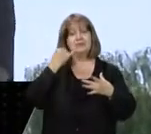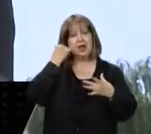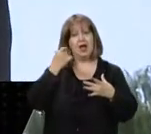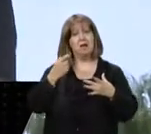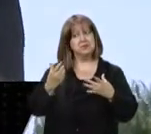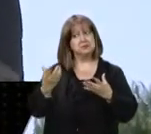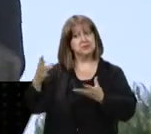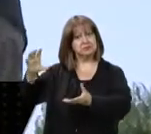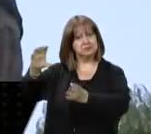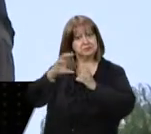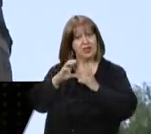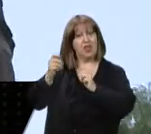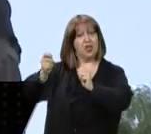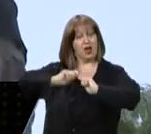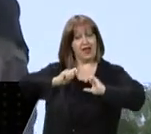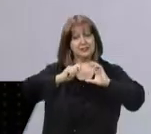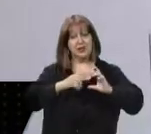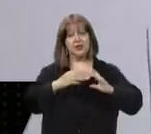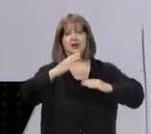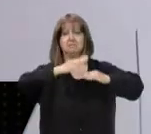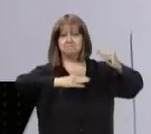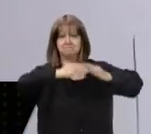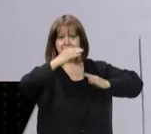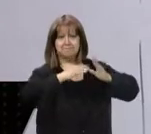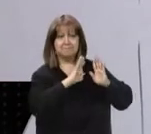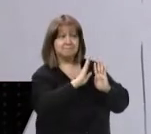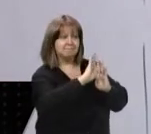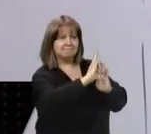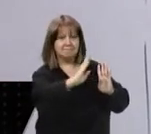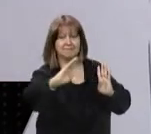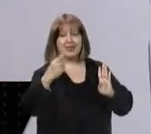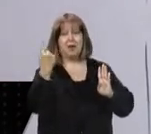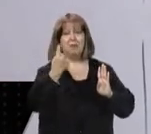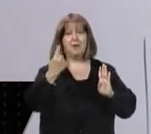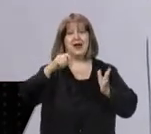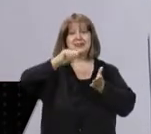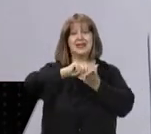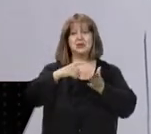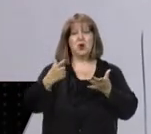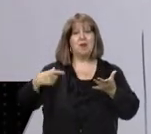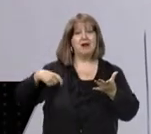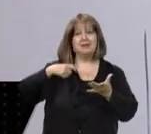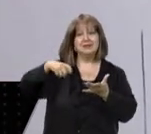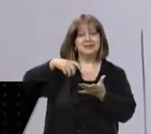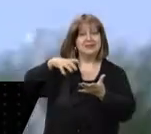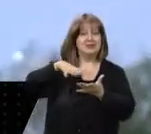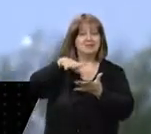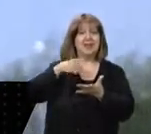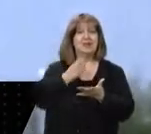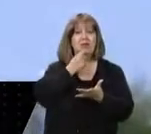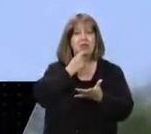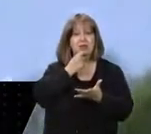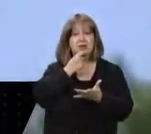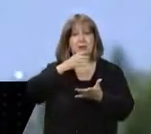poner en refuncionalización o ya en inicio de actividades este primer centro comunitario de aldeas infantiles en Mendoza, que no